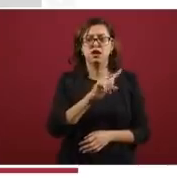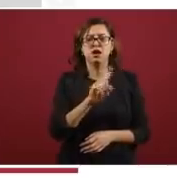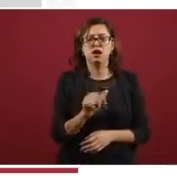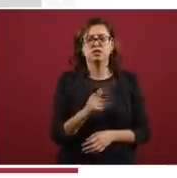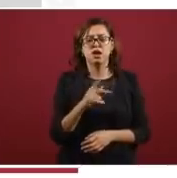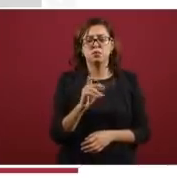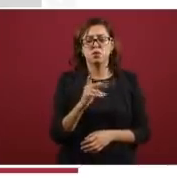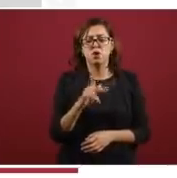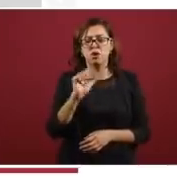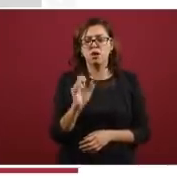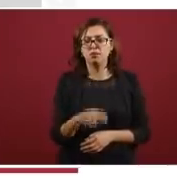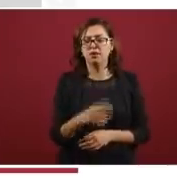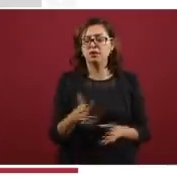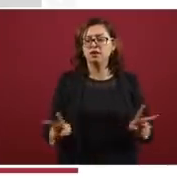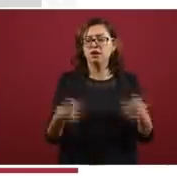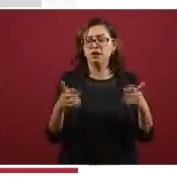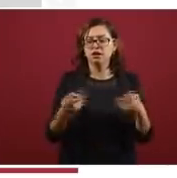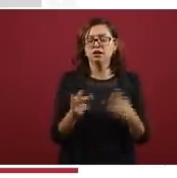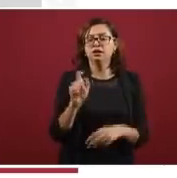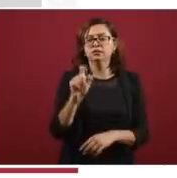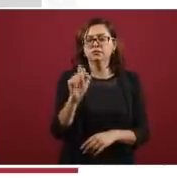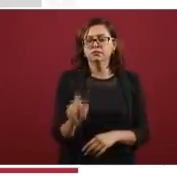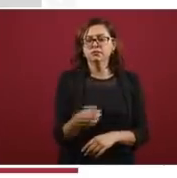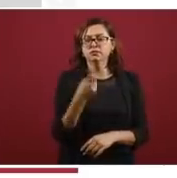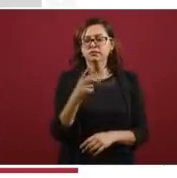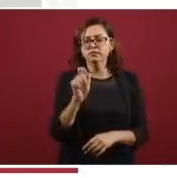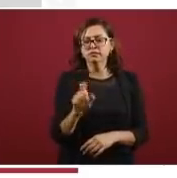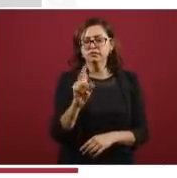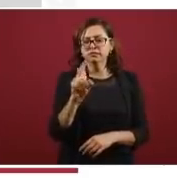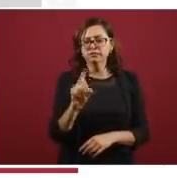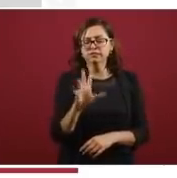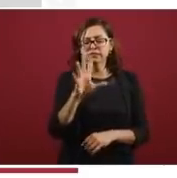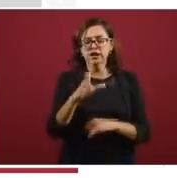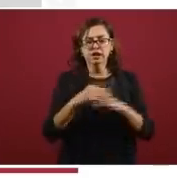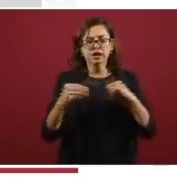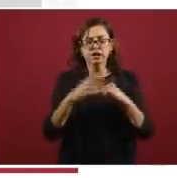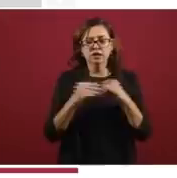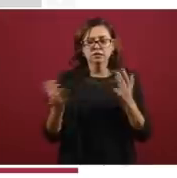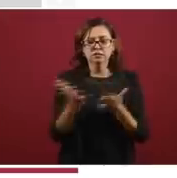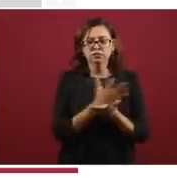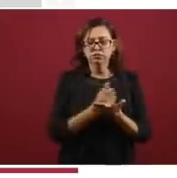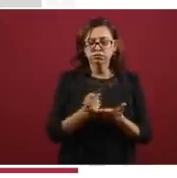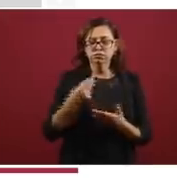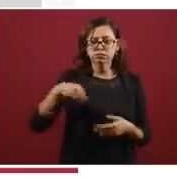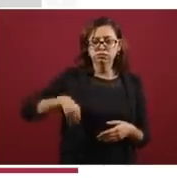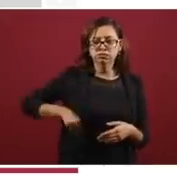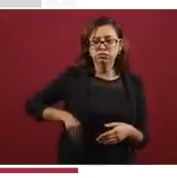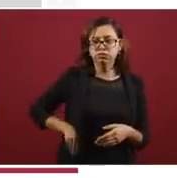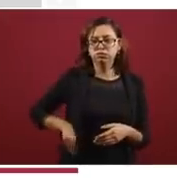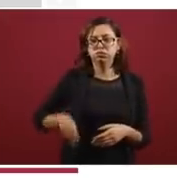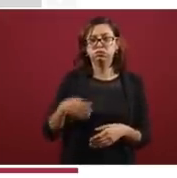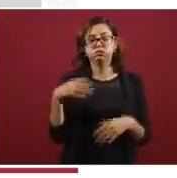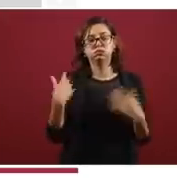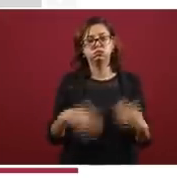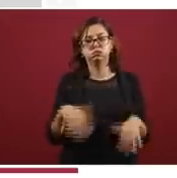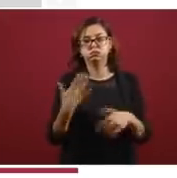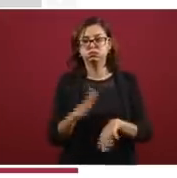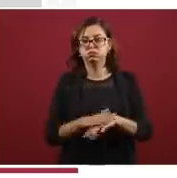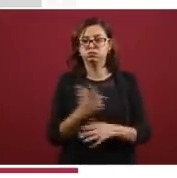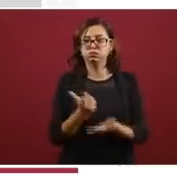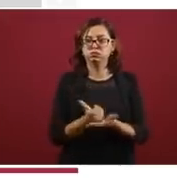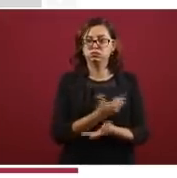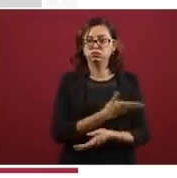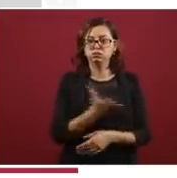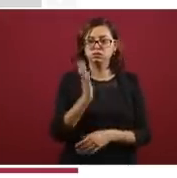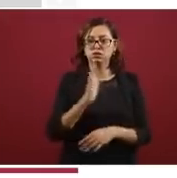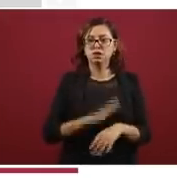de 22 pesos con 35 centavos por litro y un margen de 3 pesos 29 centavos, es el precio y el margen más alto para el diésel.